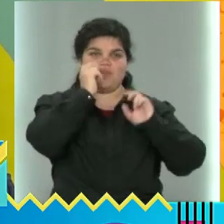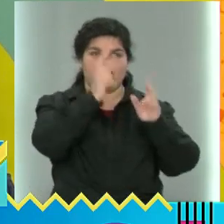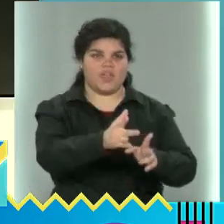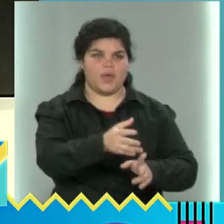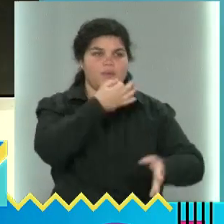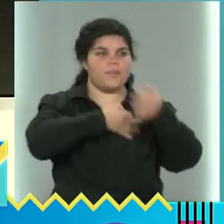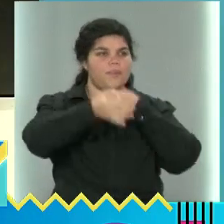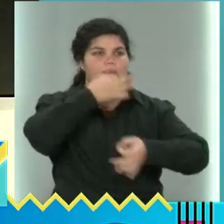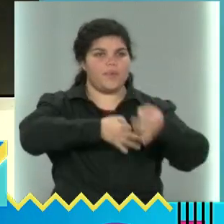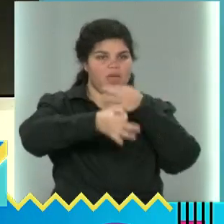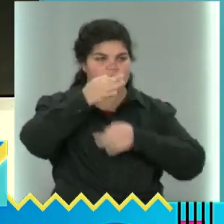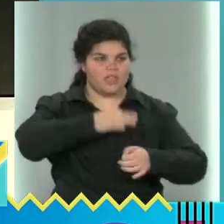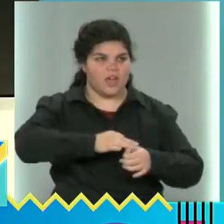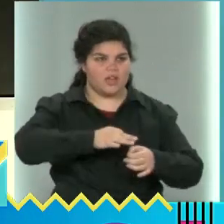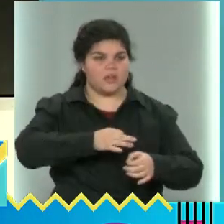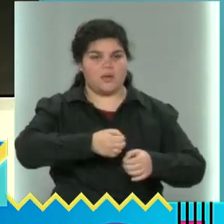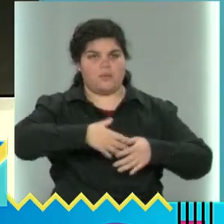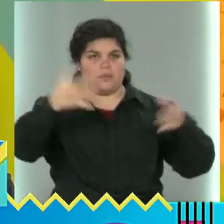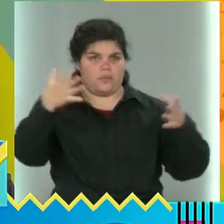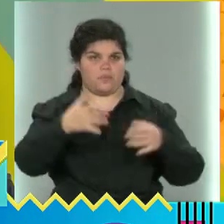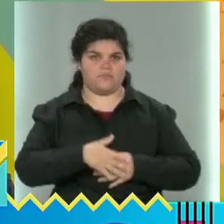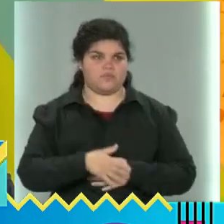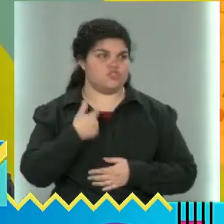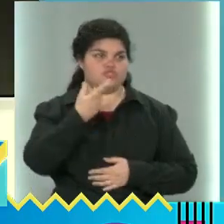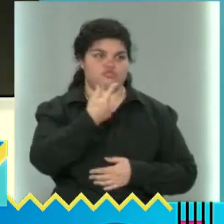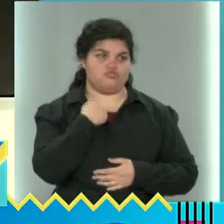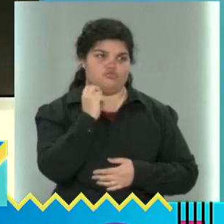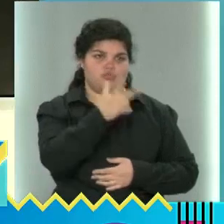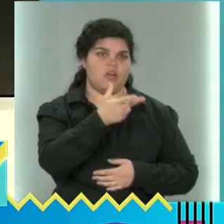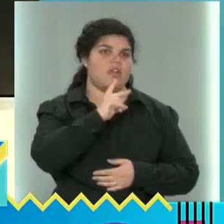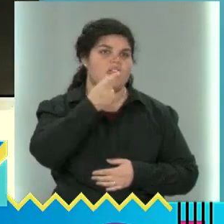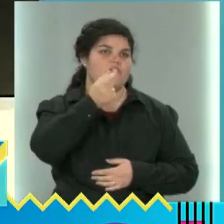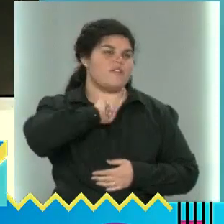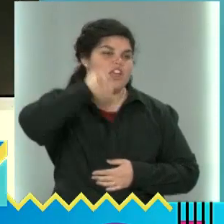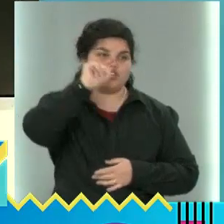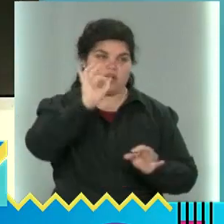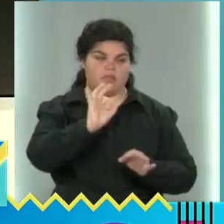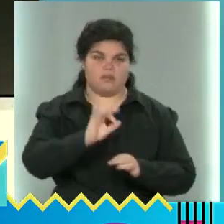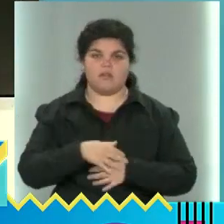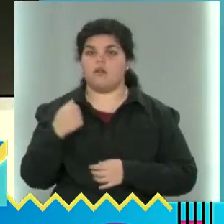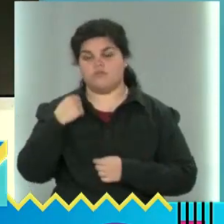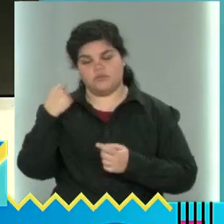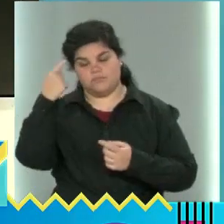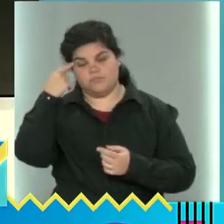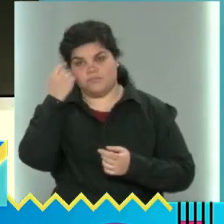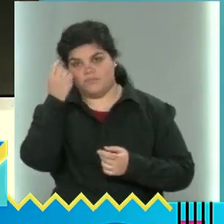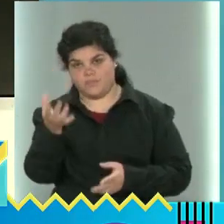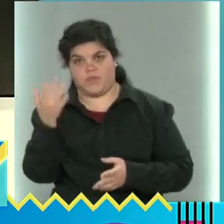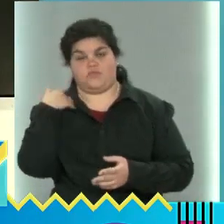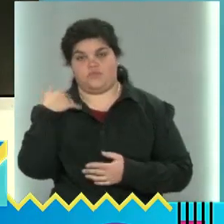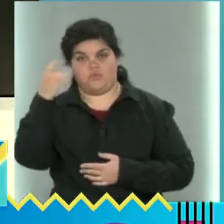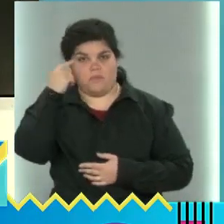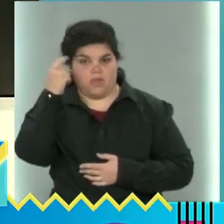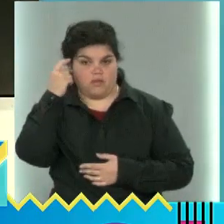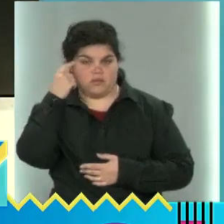ventas. Bueno, con respecto al crecimiento de las no ventas, de inflación. Bueno, la inflación lo estaba pensando yo en términos de una de los números de inflación